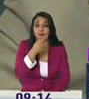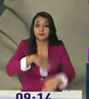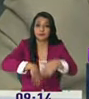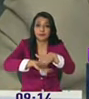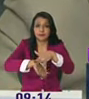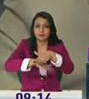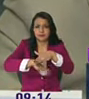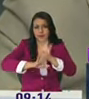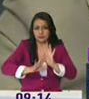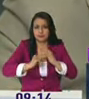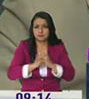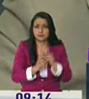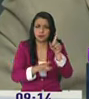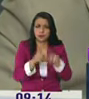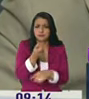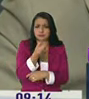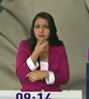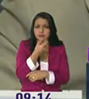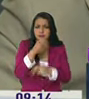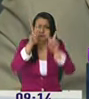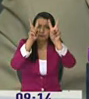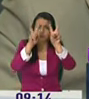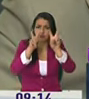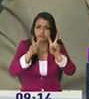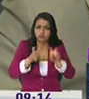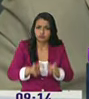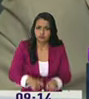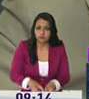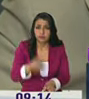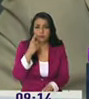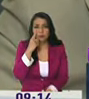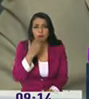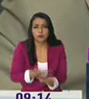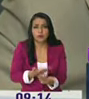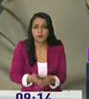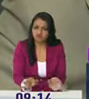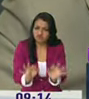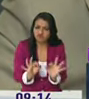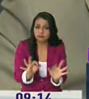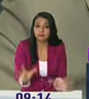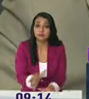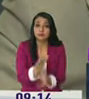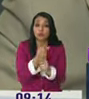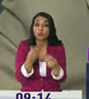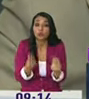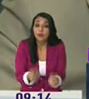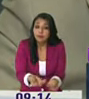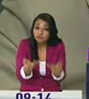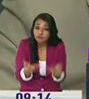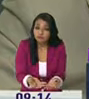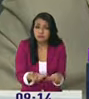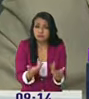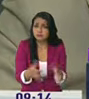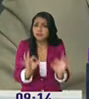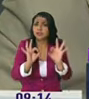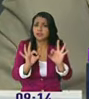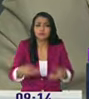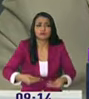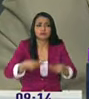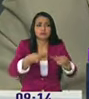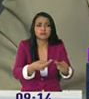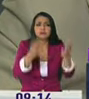con muchos medicamentos que han sido probados en eficacia y seguridad comprobada, están disponibles